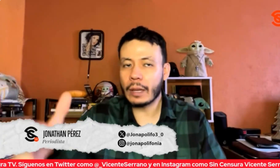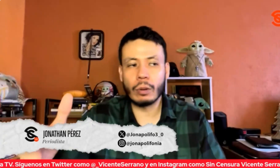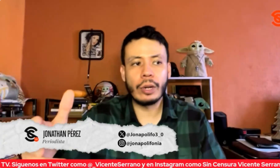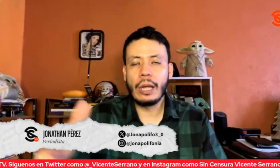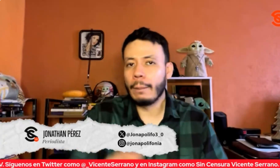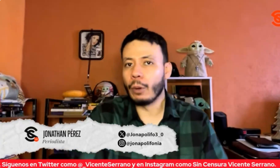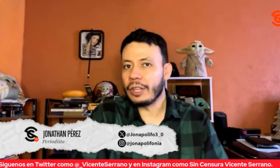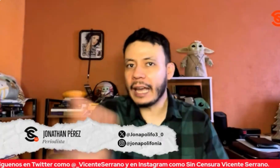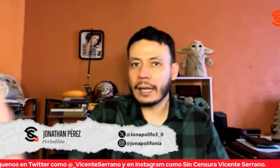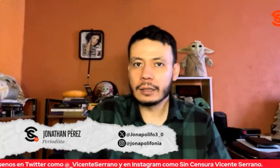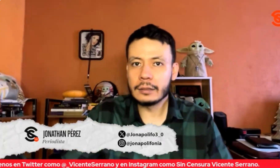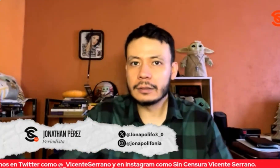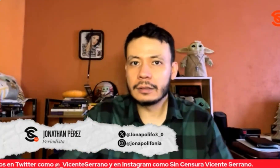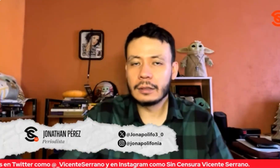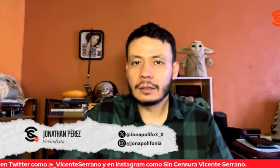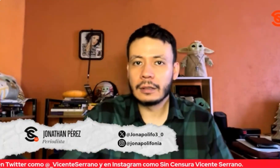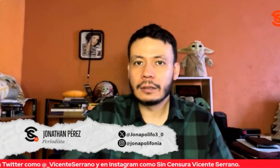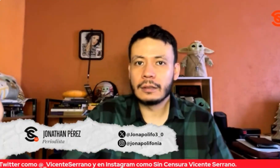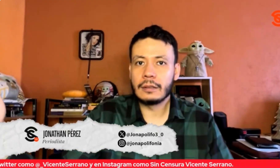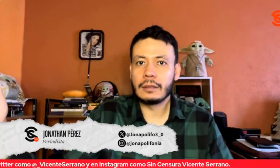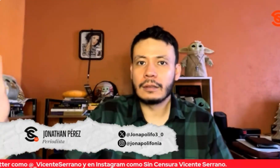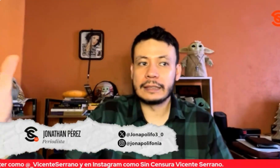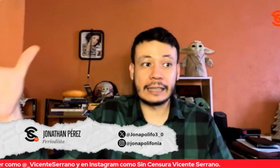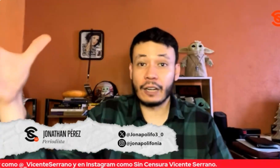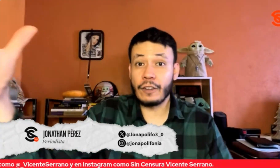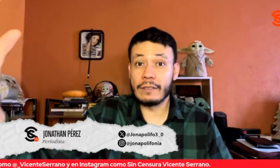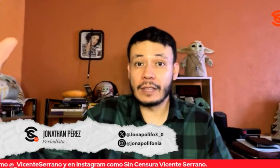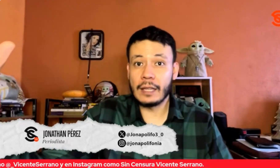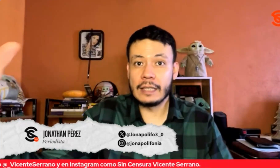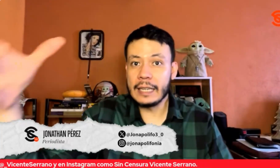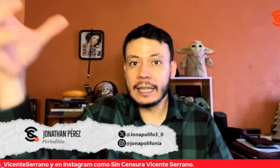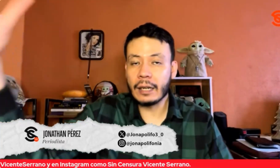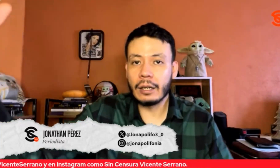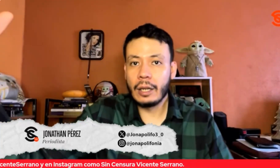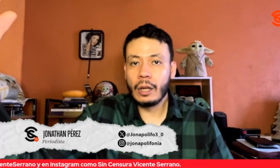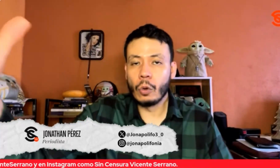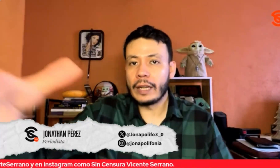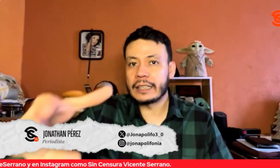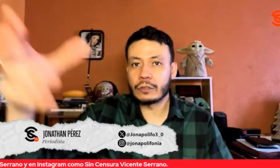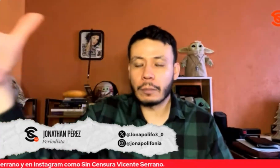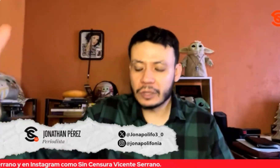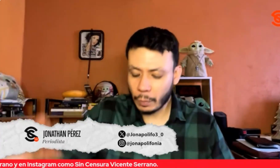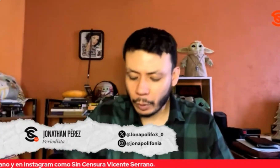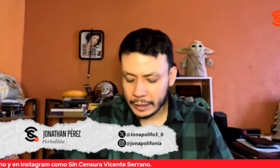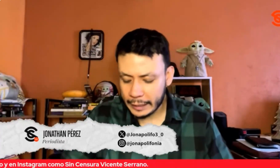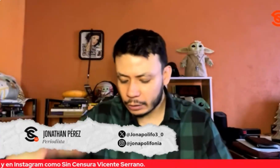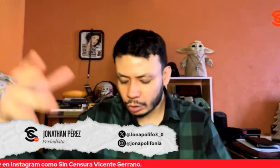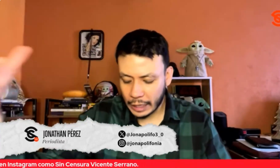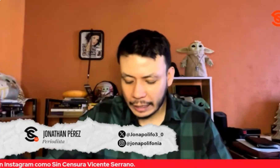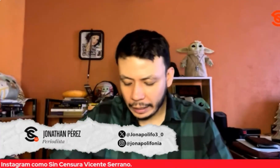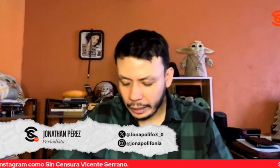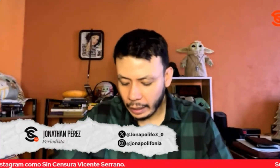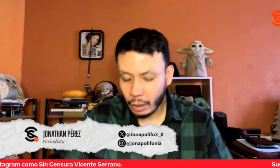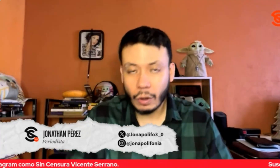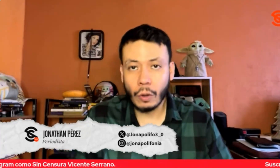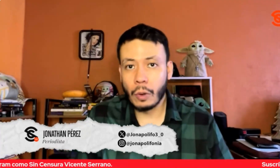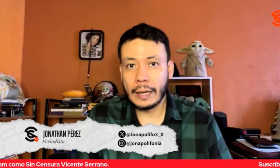Solamente López Obrador podía estar al frente, dirigir una transformación política y